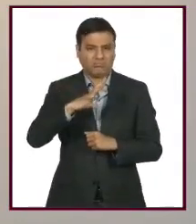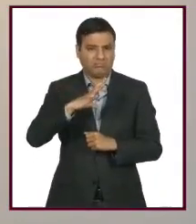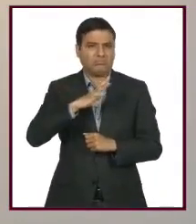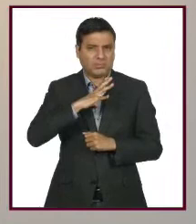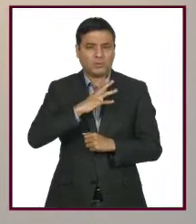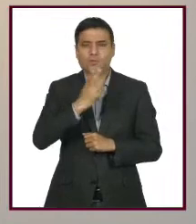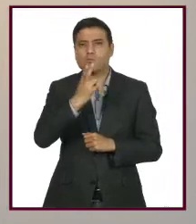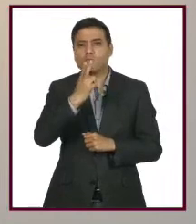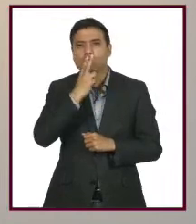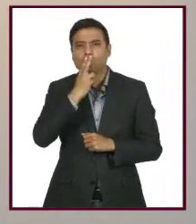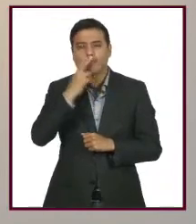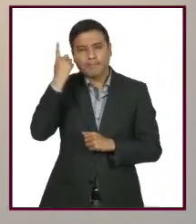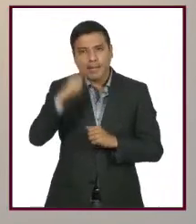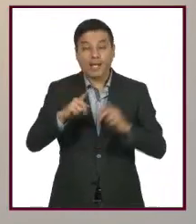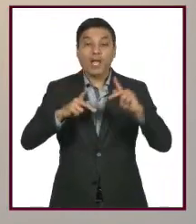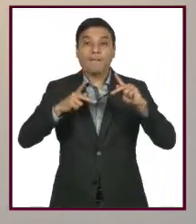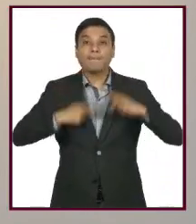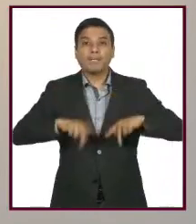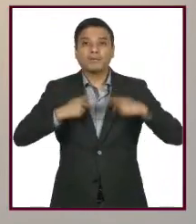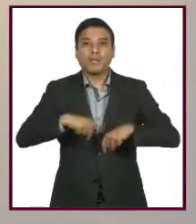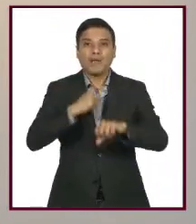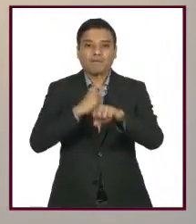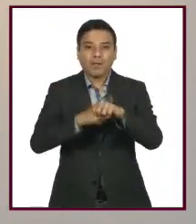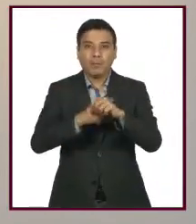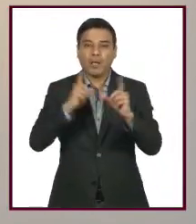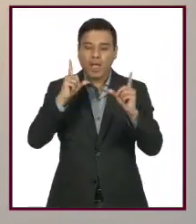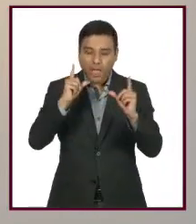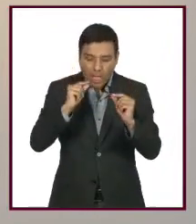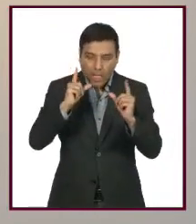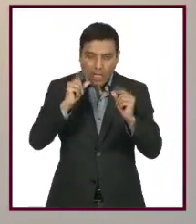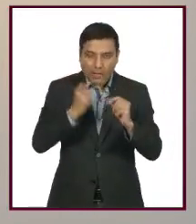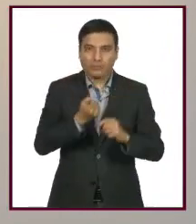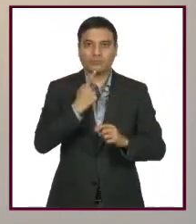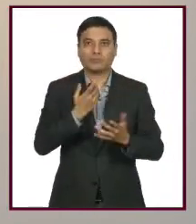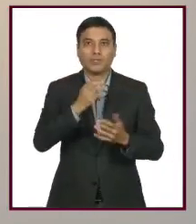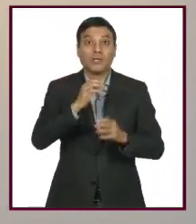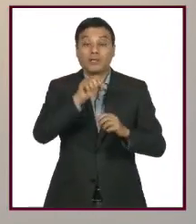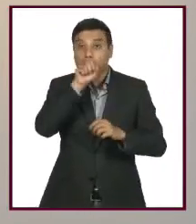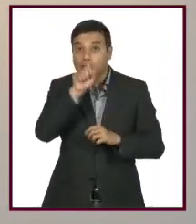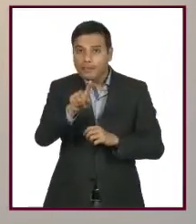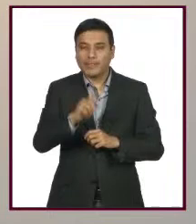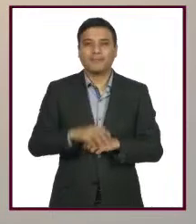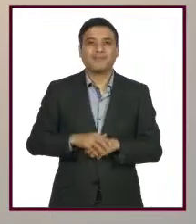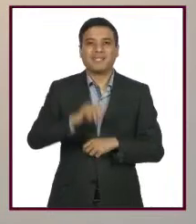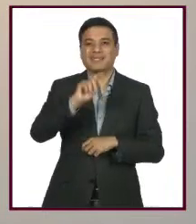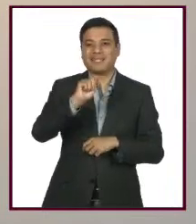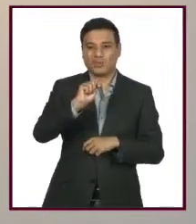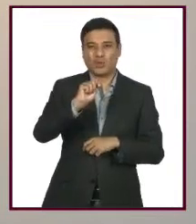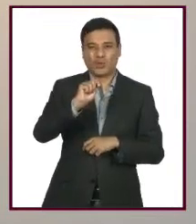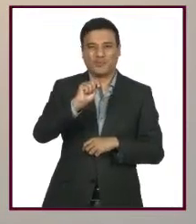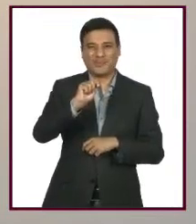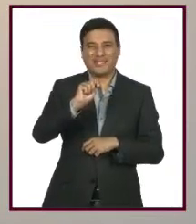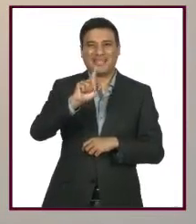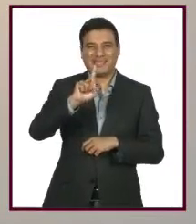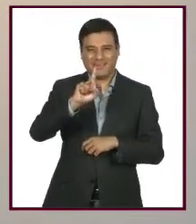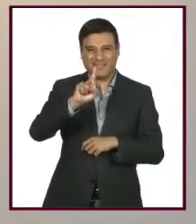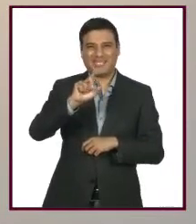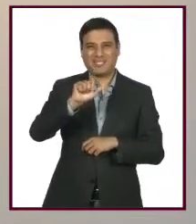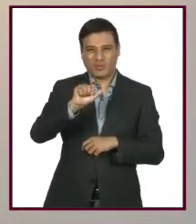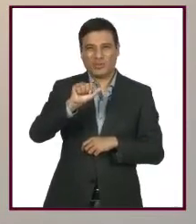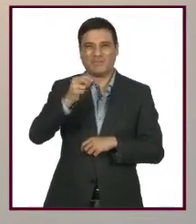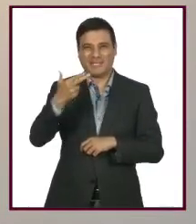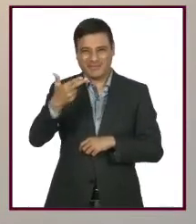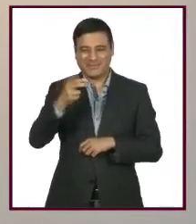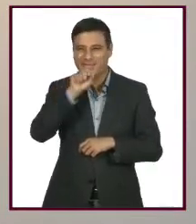ejemplo, para la narcolepsia, para trastorno por déficit de atención e hiperactividad, para algunas situaciones para bajar